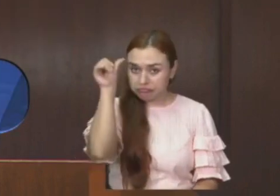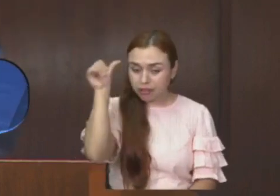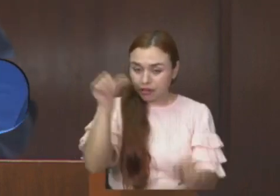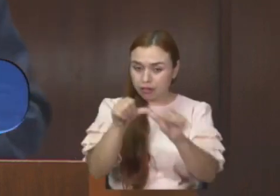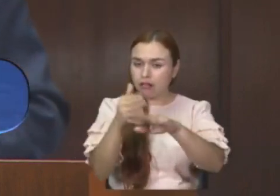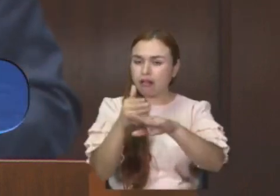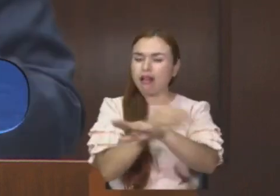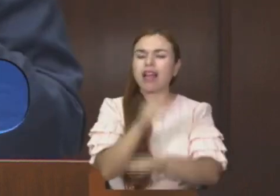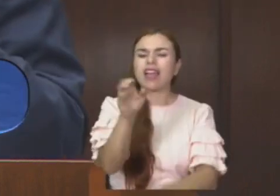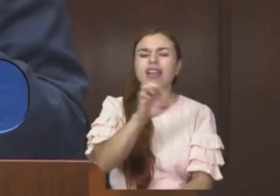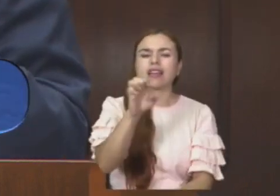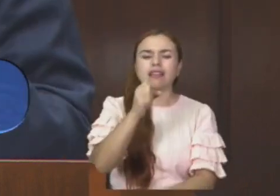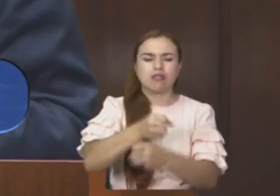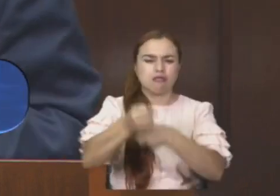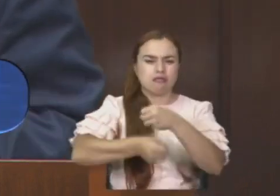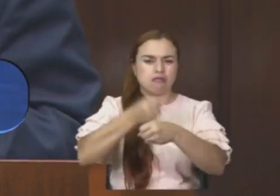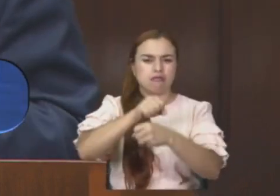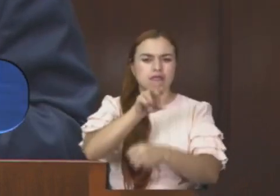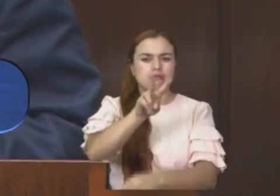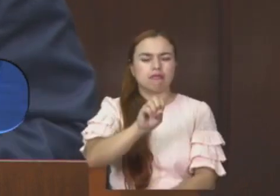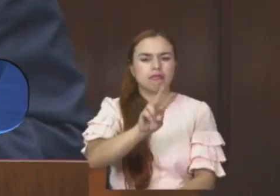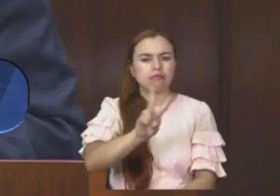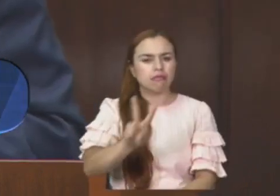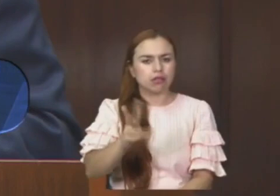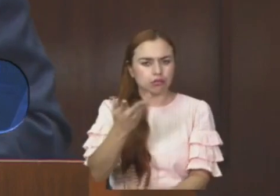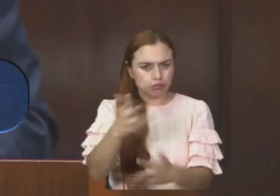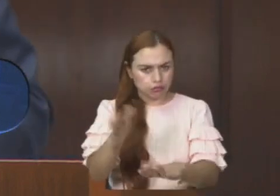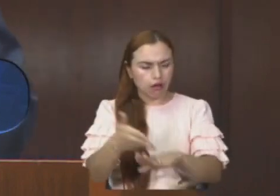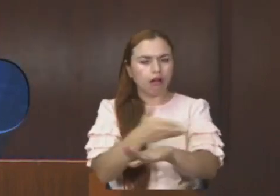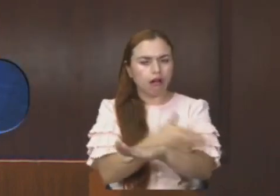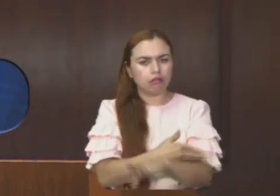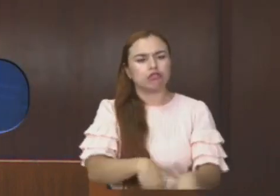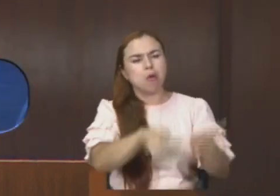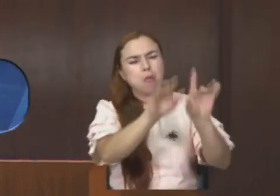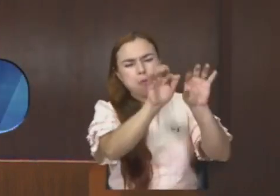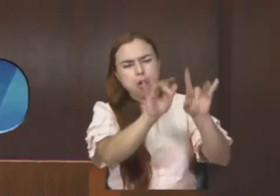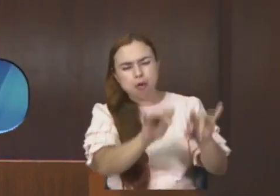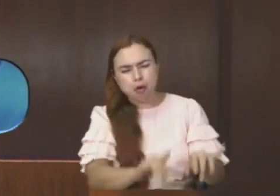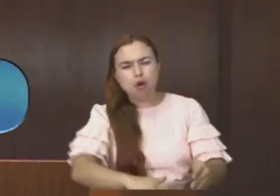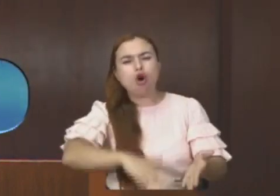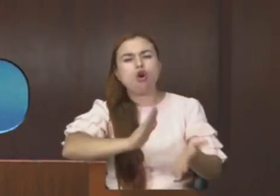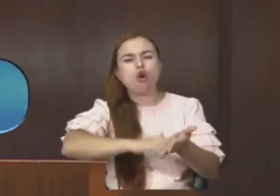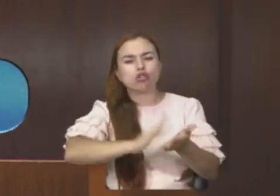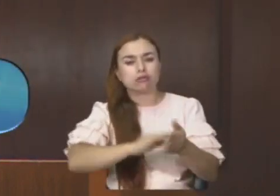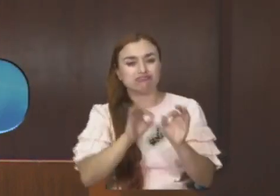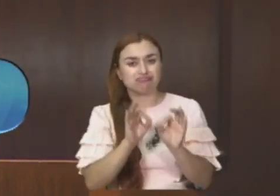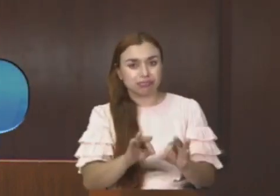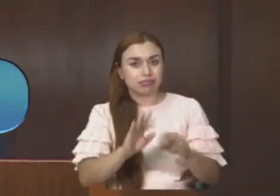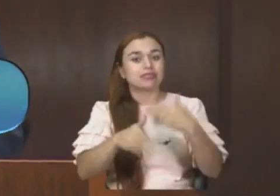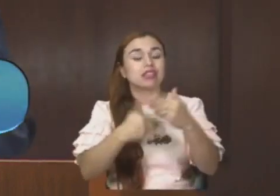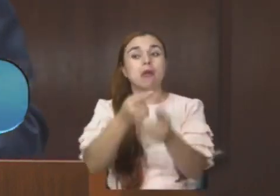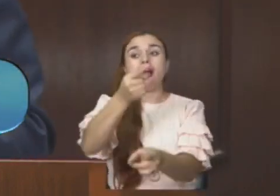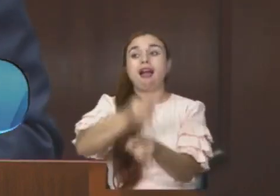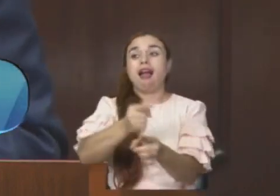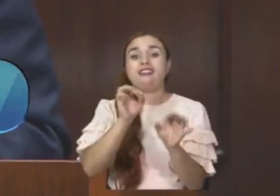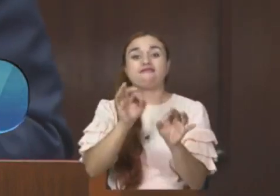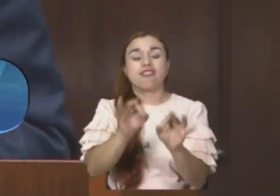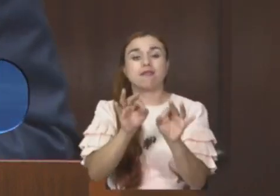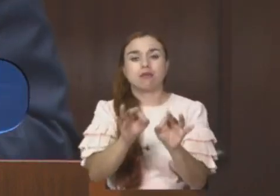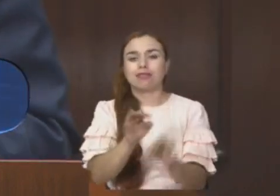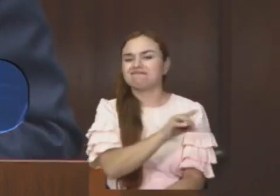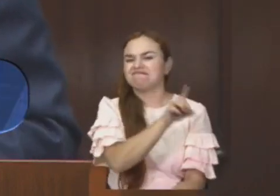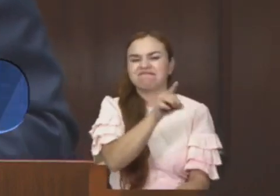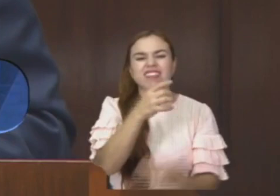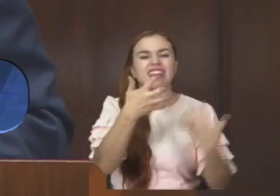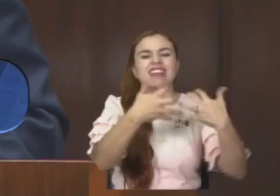2022. Un proceso de redacción del contrato que lamentablemente no tuvo feliz término, ya que Minera Panamá no quiso